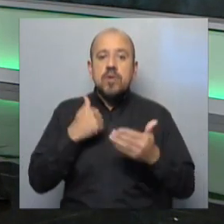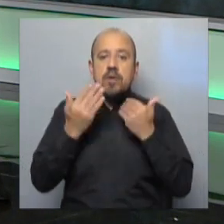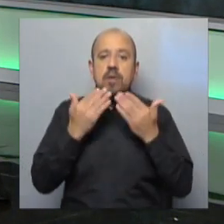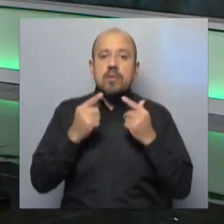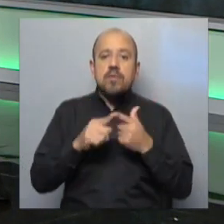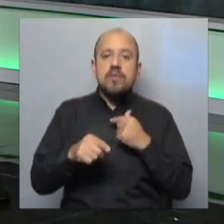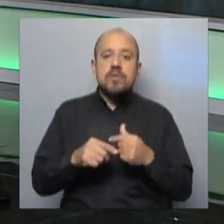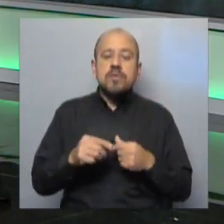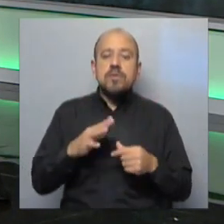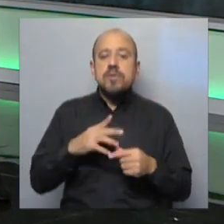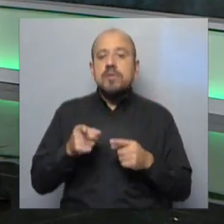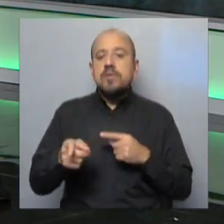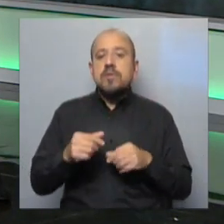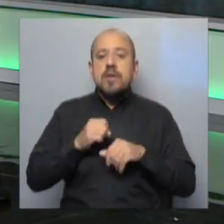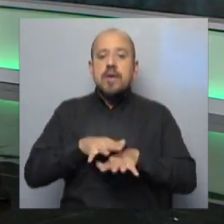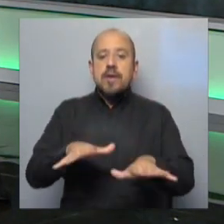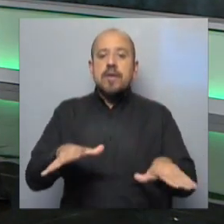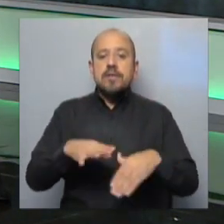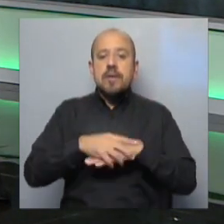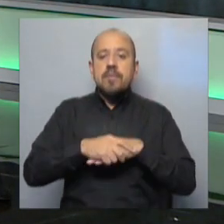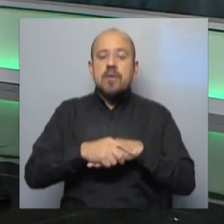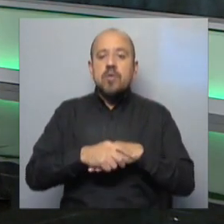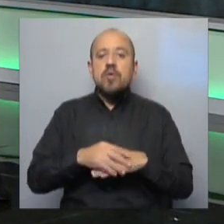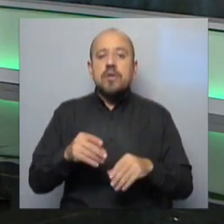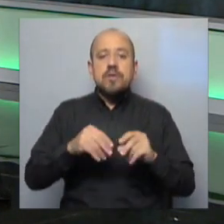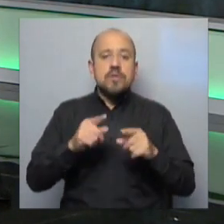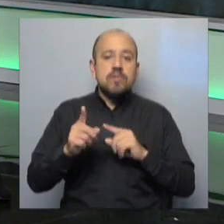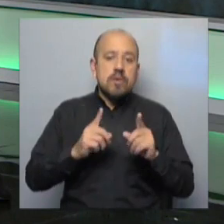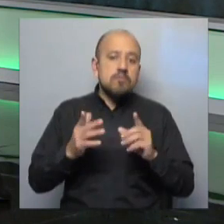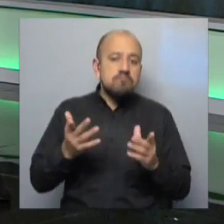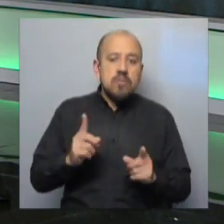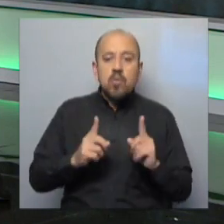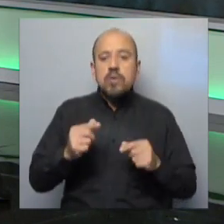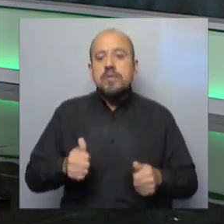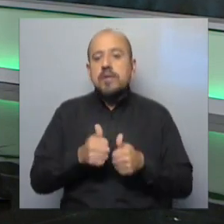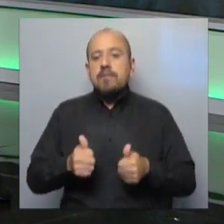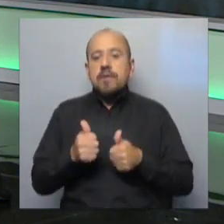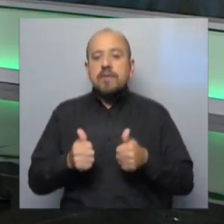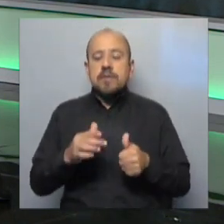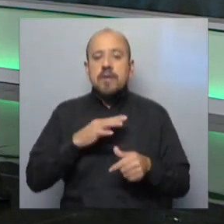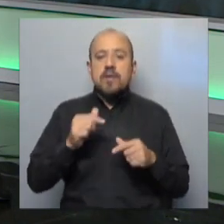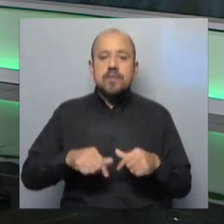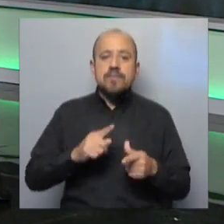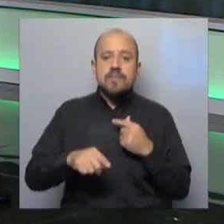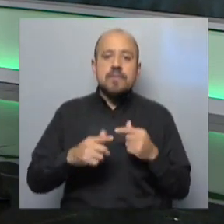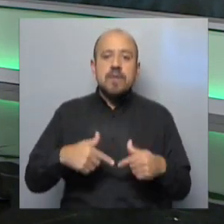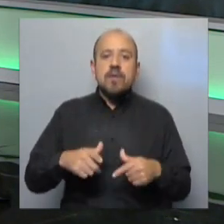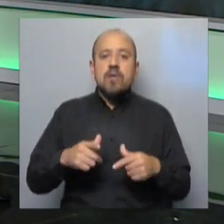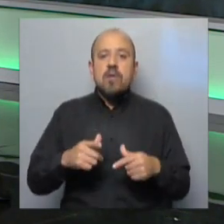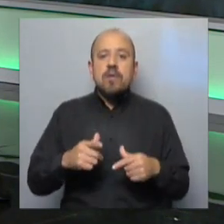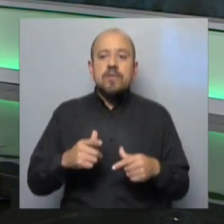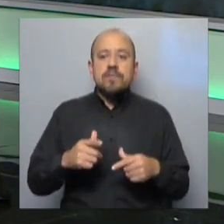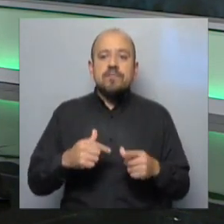cary nansen que es integrante de redes amigos de la tierra vamos a repasar algunas de las actividades que va a estar llevando adelante los y las ambientalistas